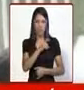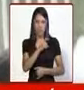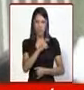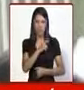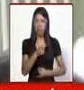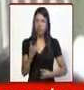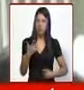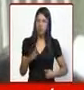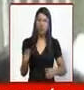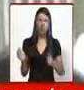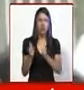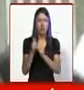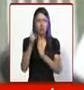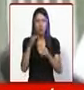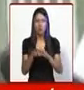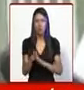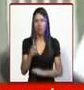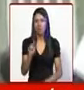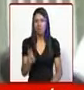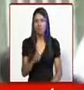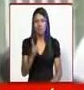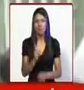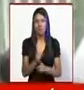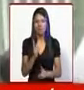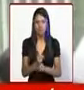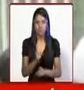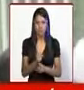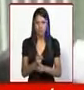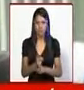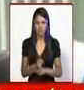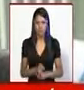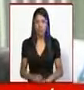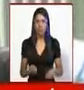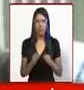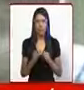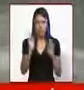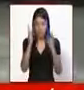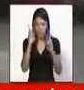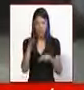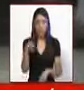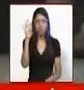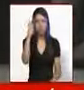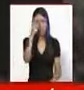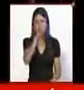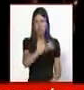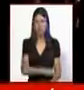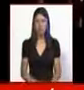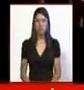utilizando un uniforme en un lugar donde no es adecuado, además parece que está en estado de embriaguez.